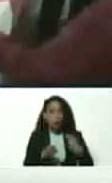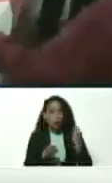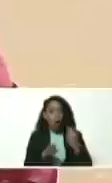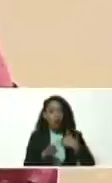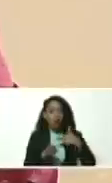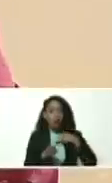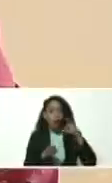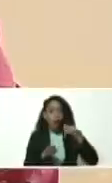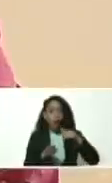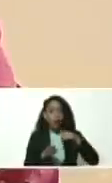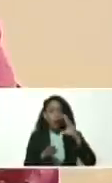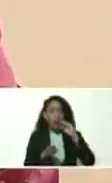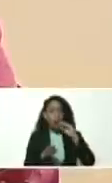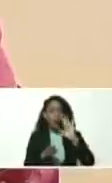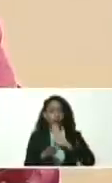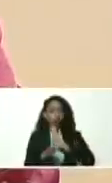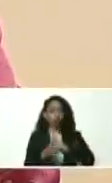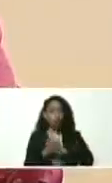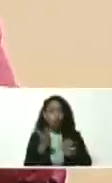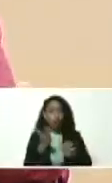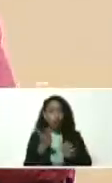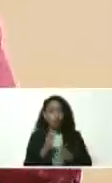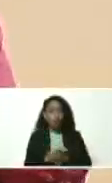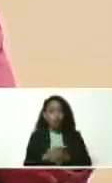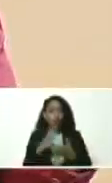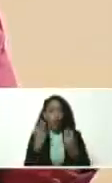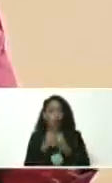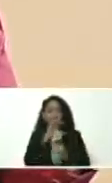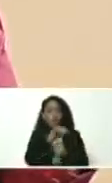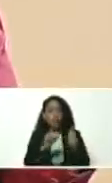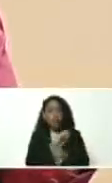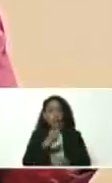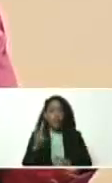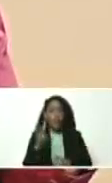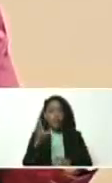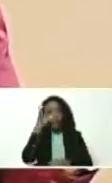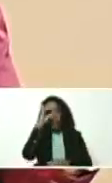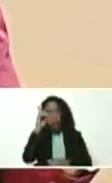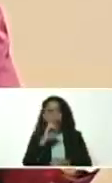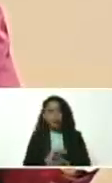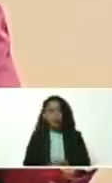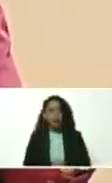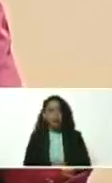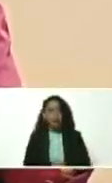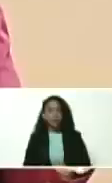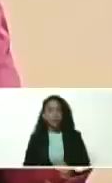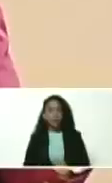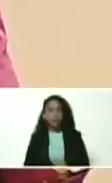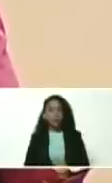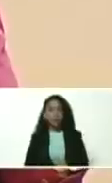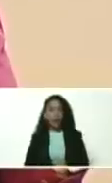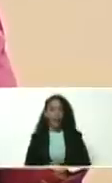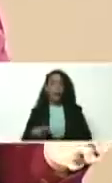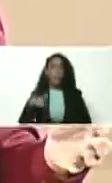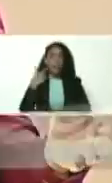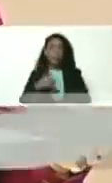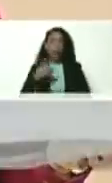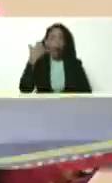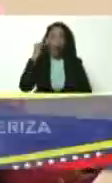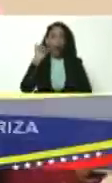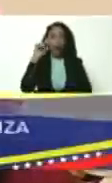hablando acá con la vicepresidenta ejecutiva del pse rodríguez mañana hay una